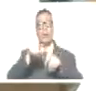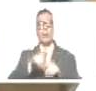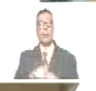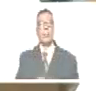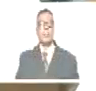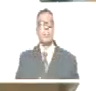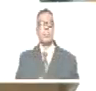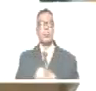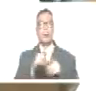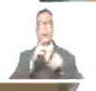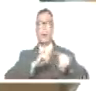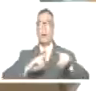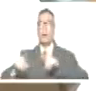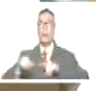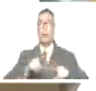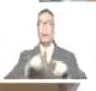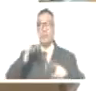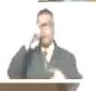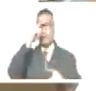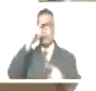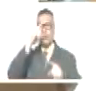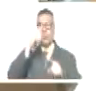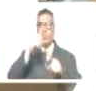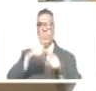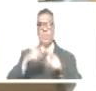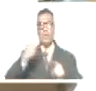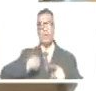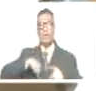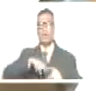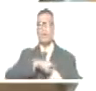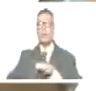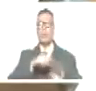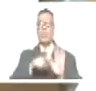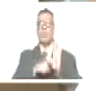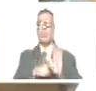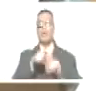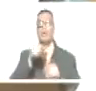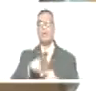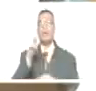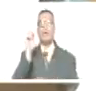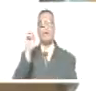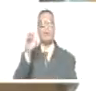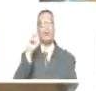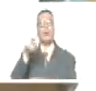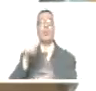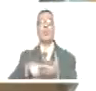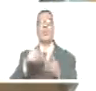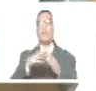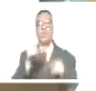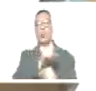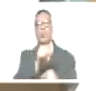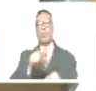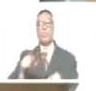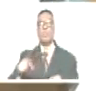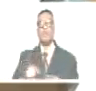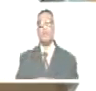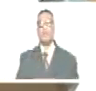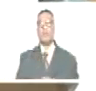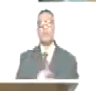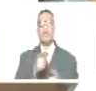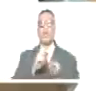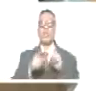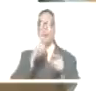dirección y en el enfoque que le hemos venido dando desde este Parlamento a todas las personas con alguna